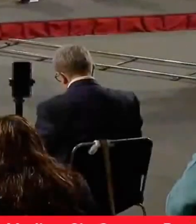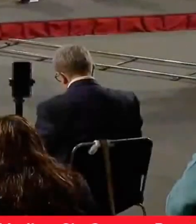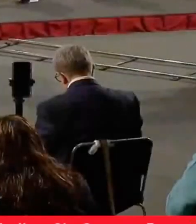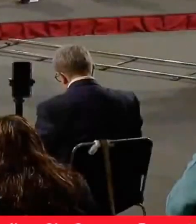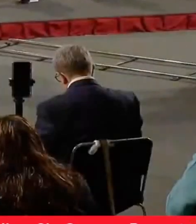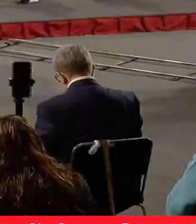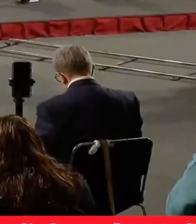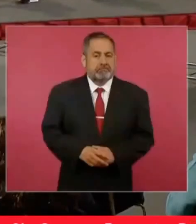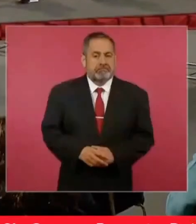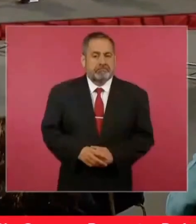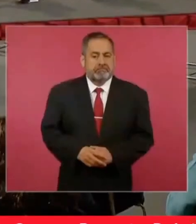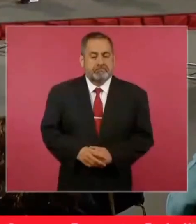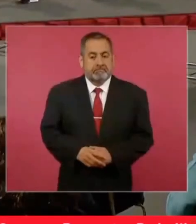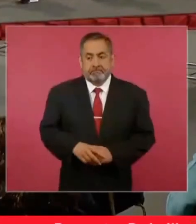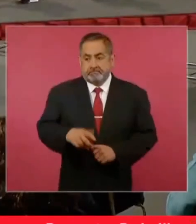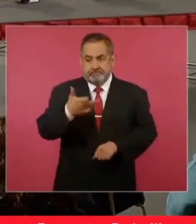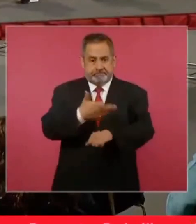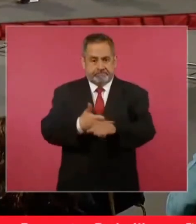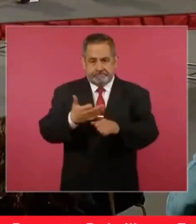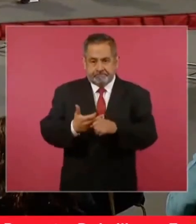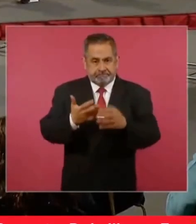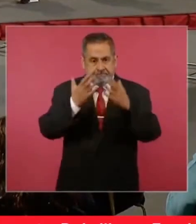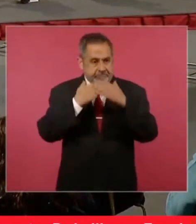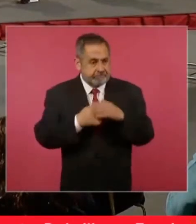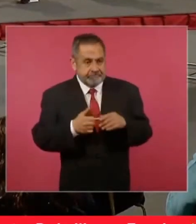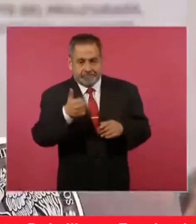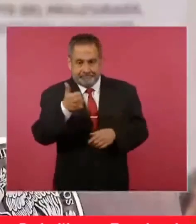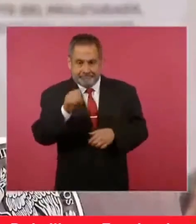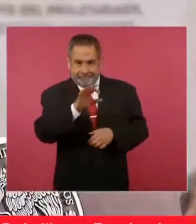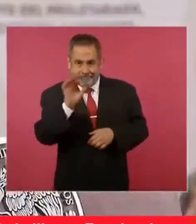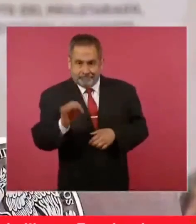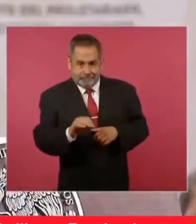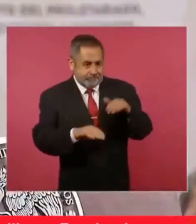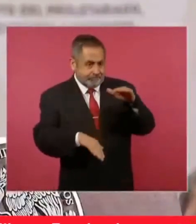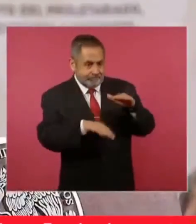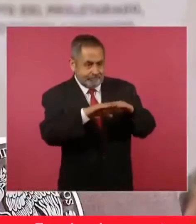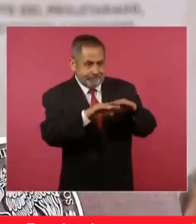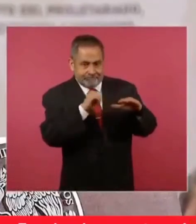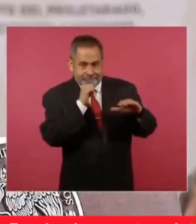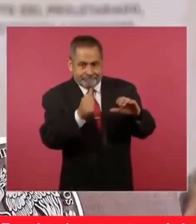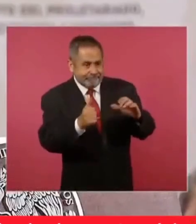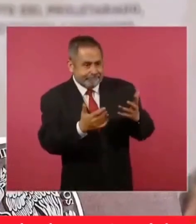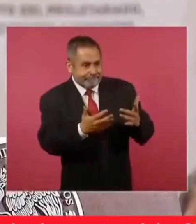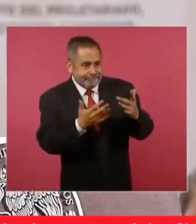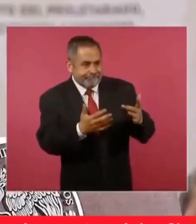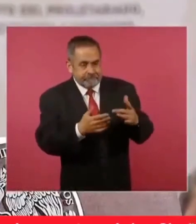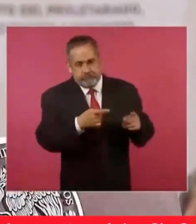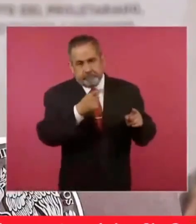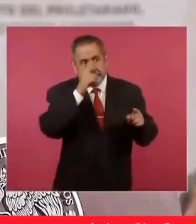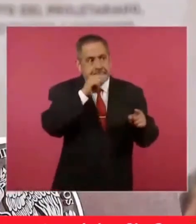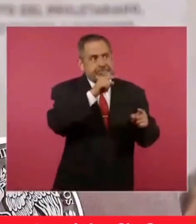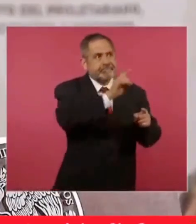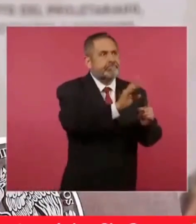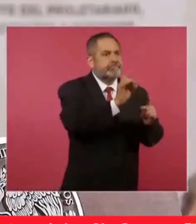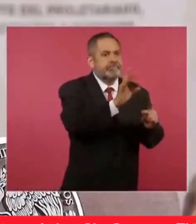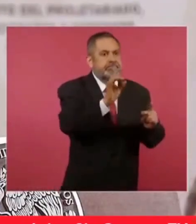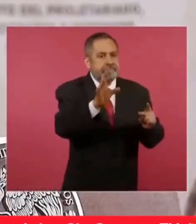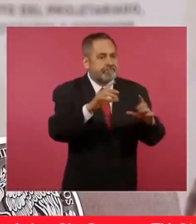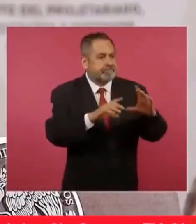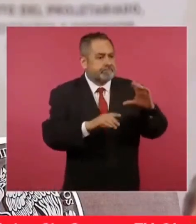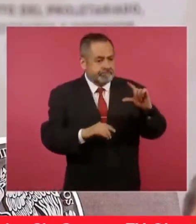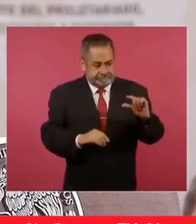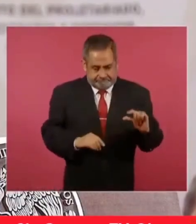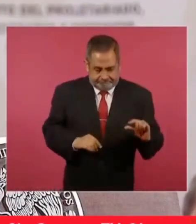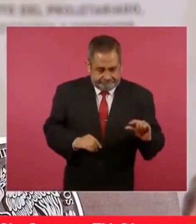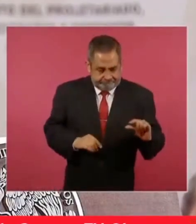operativa inferior al 3% y no tener solo en ese momento los recursos de generación por estas fallas que comento, tuvimos